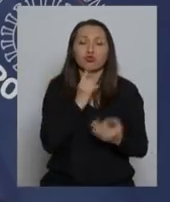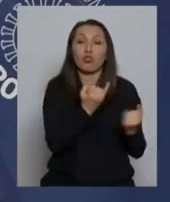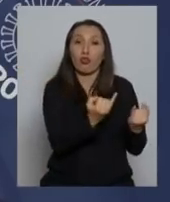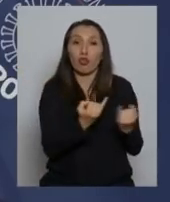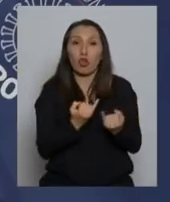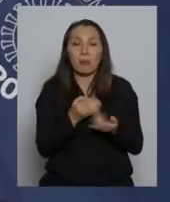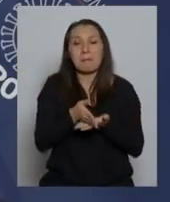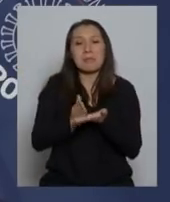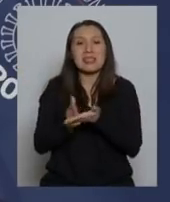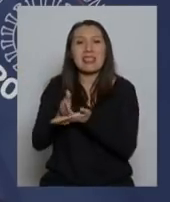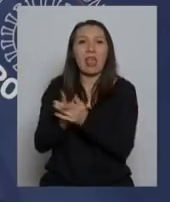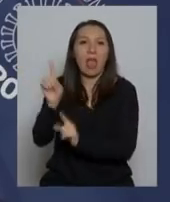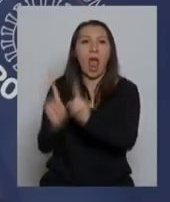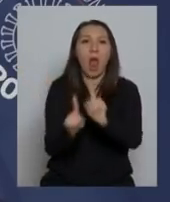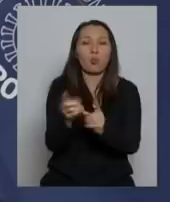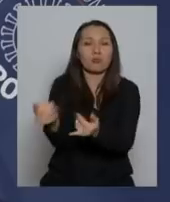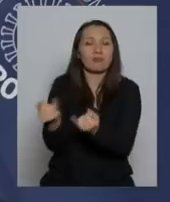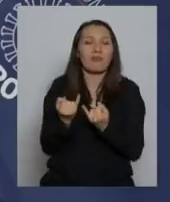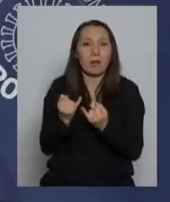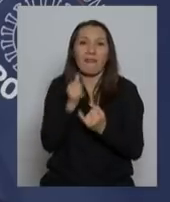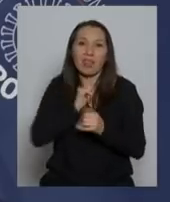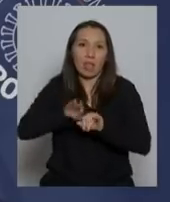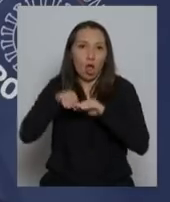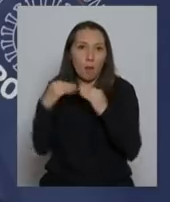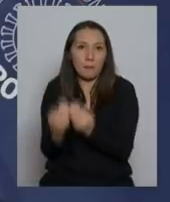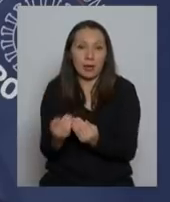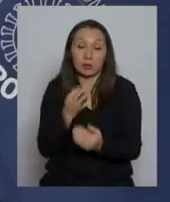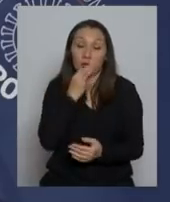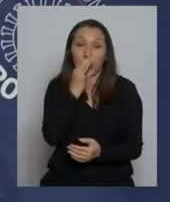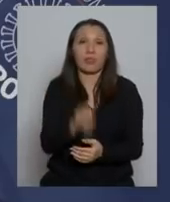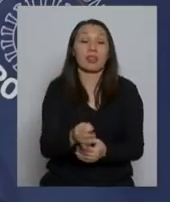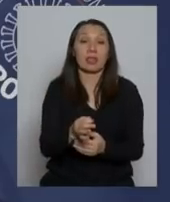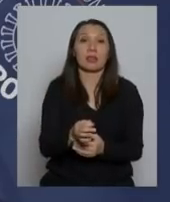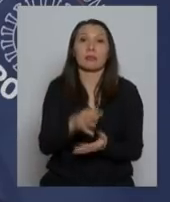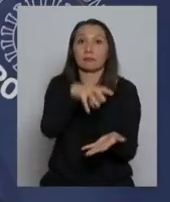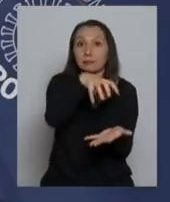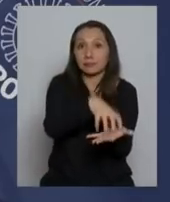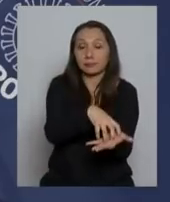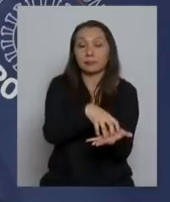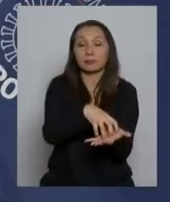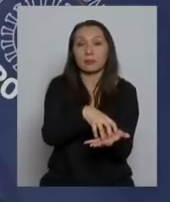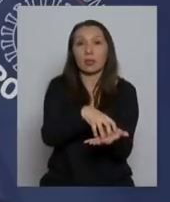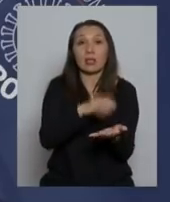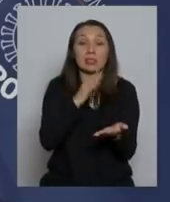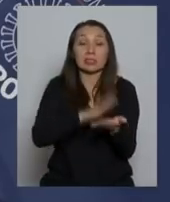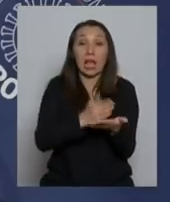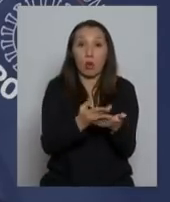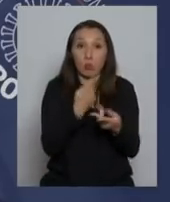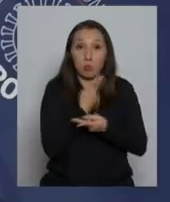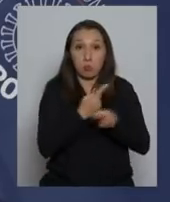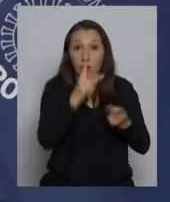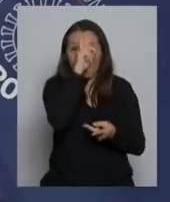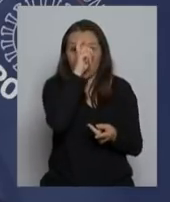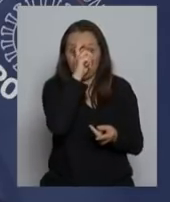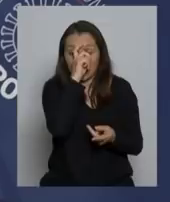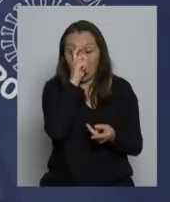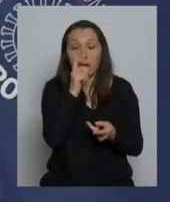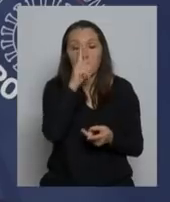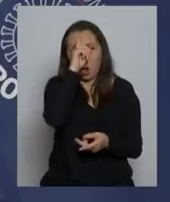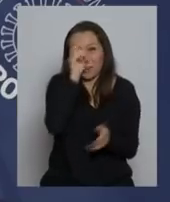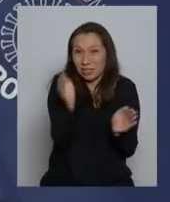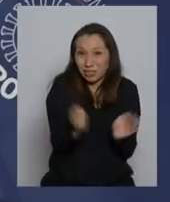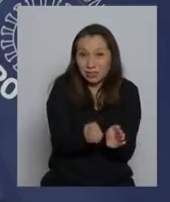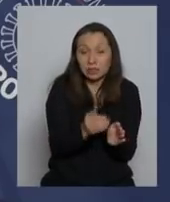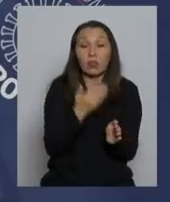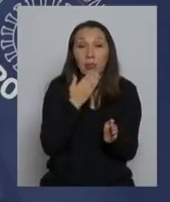informes parciales. Y como dije antes, en el régimen de salud pública, tanto en la atención